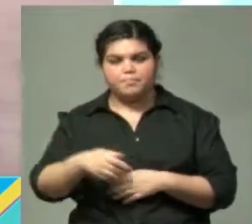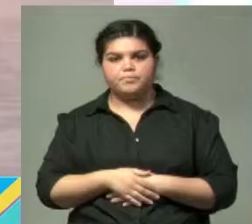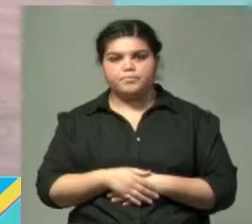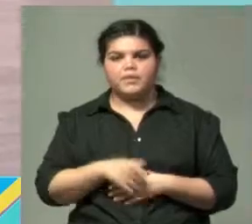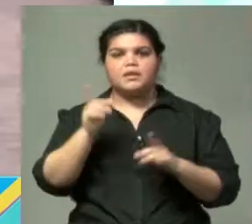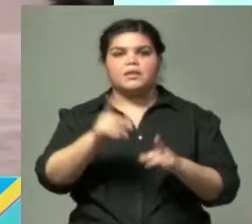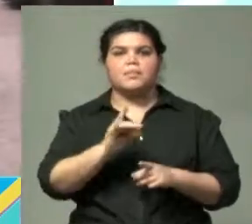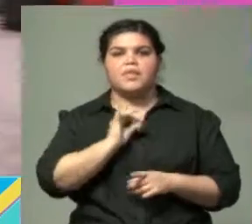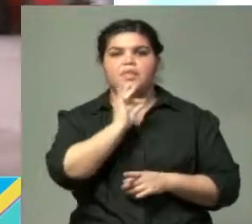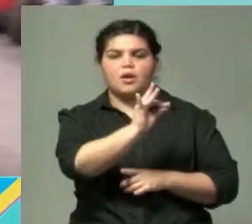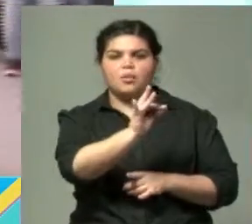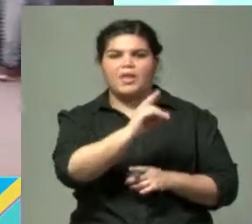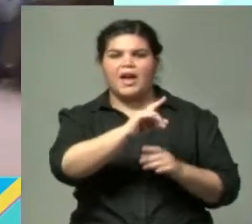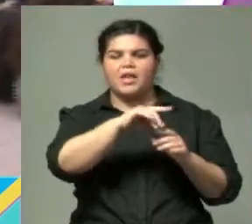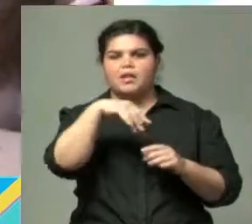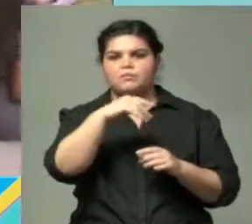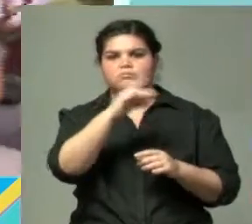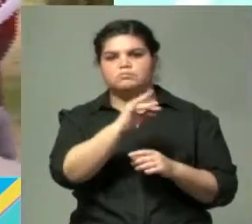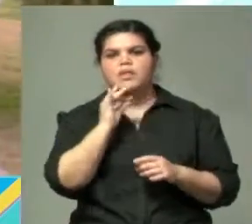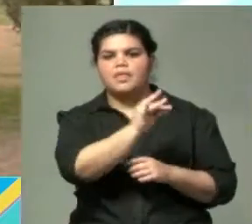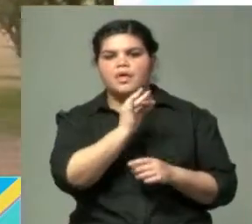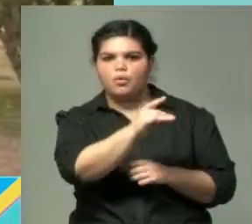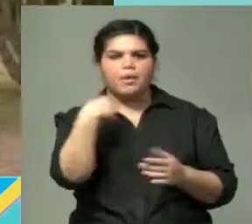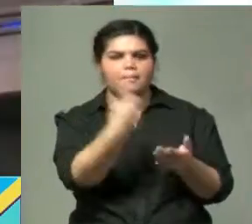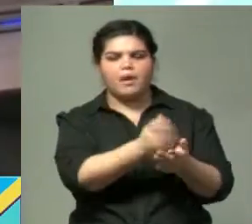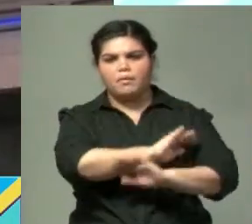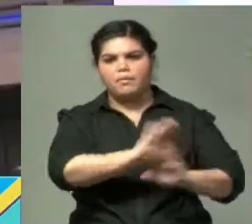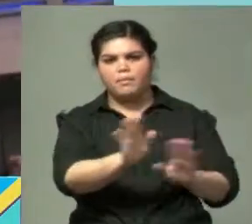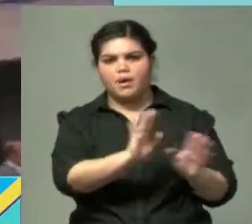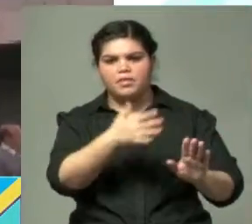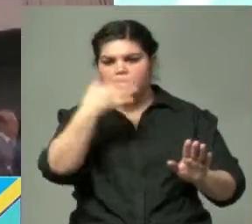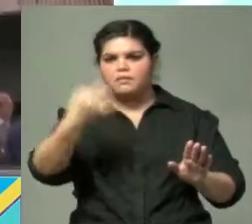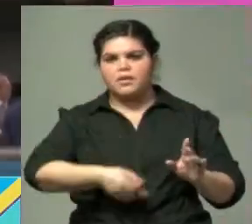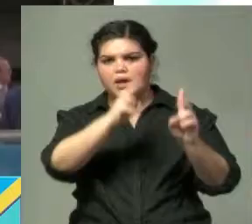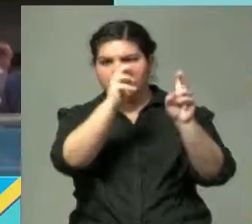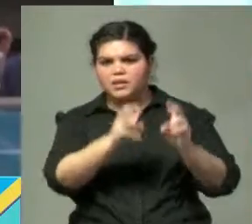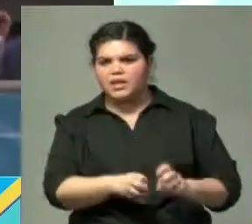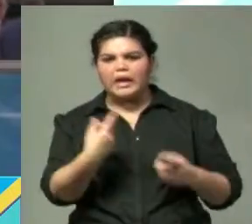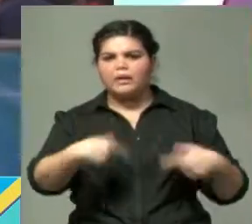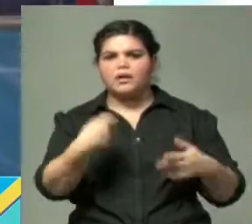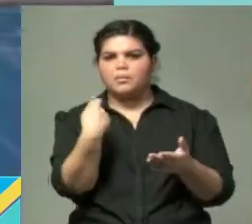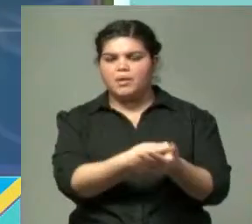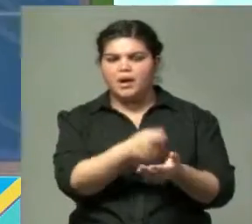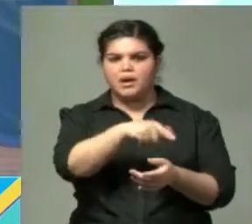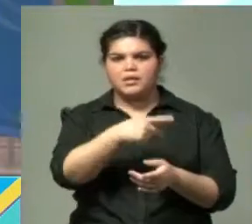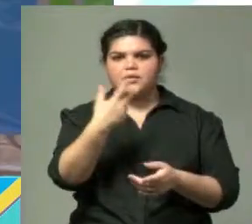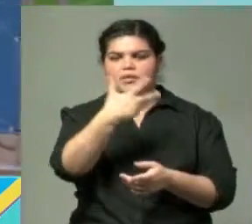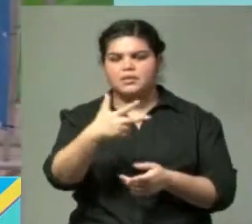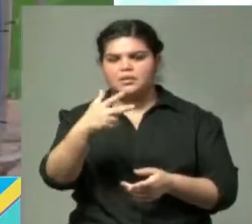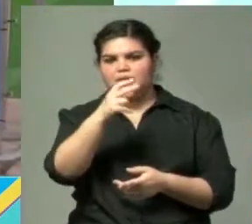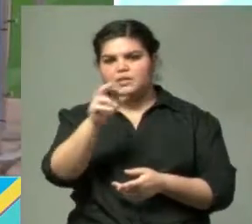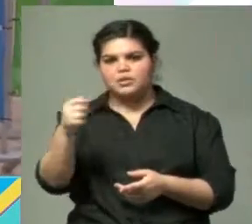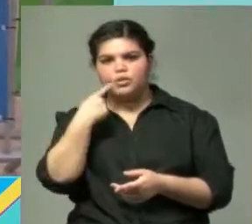externa y que se investigue para ver qué es realmente lo que tenemos que pagar. Ahí nos estamos ahorrando 300.000 millones de